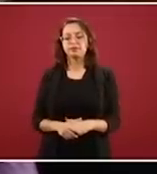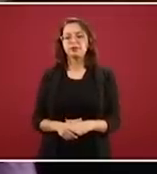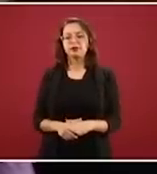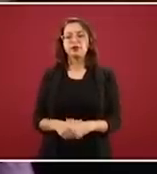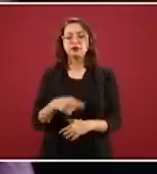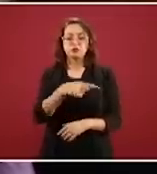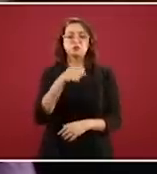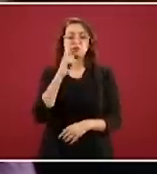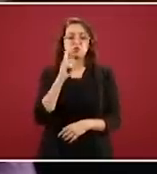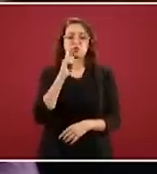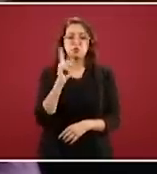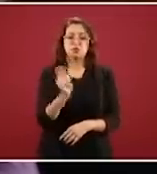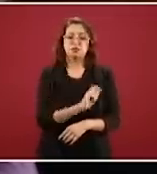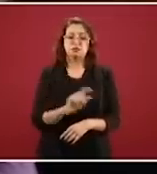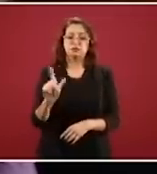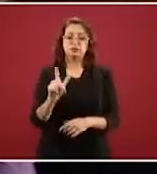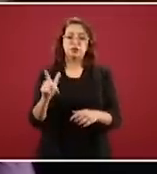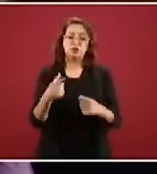profesionista